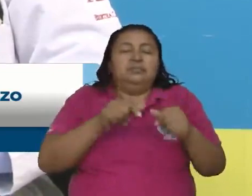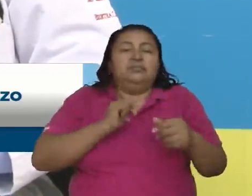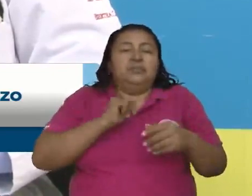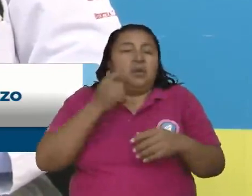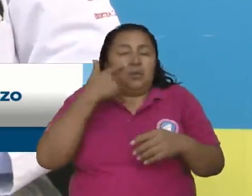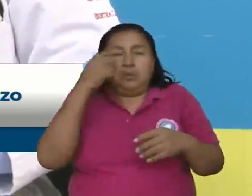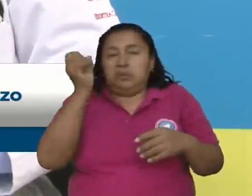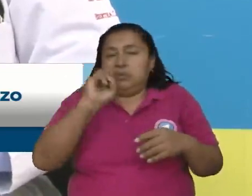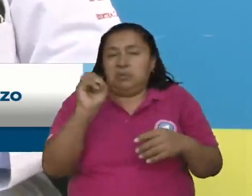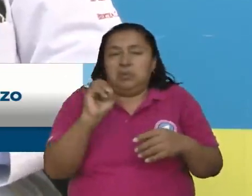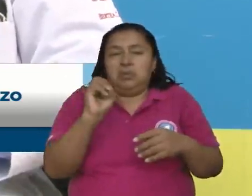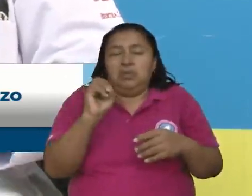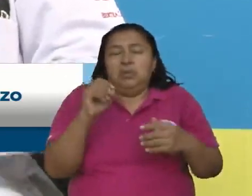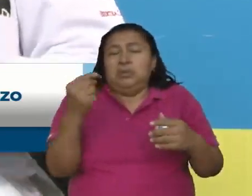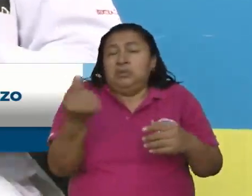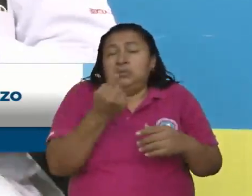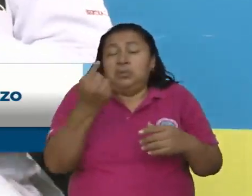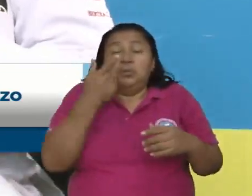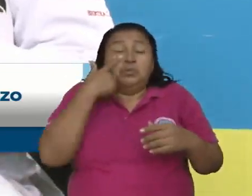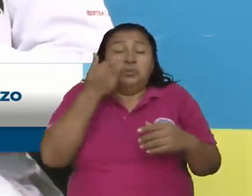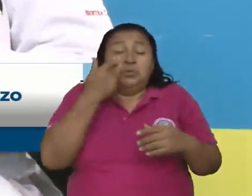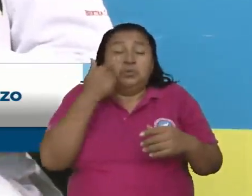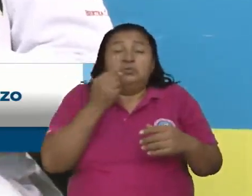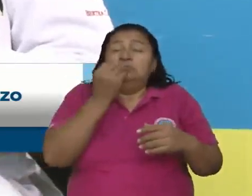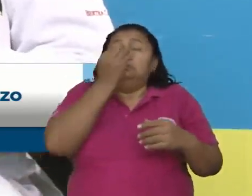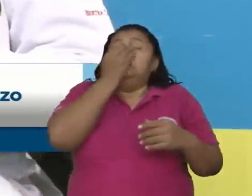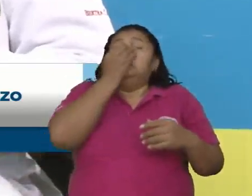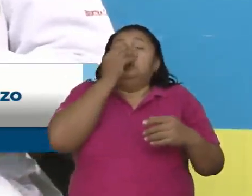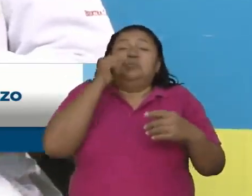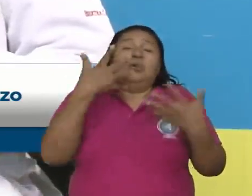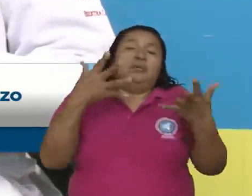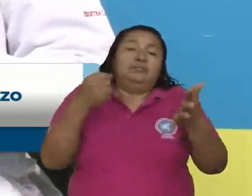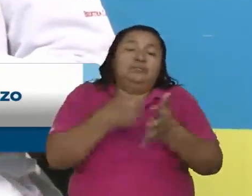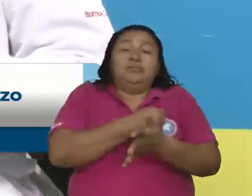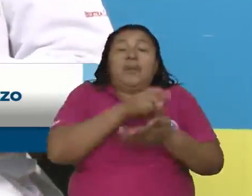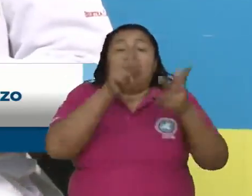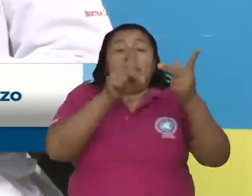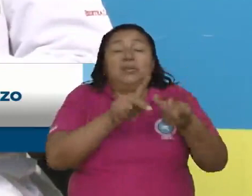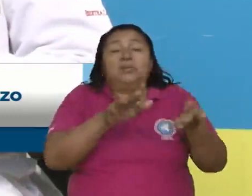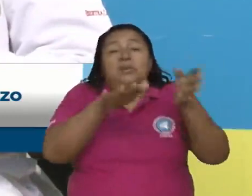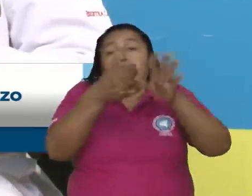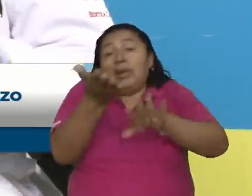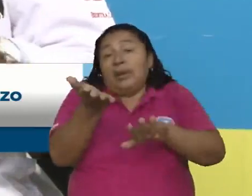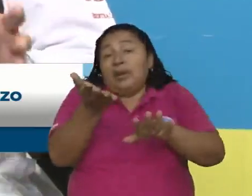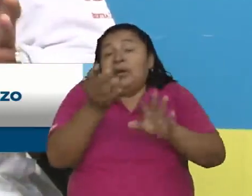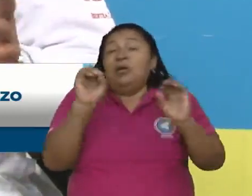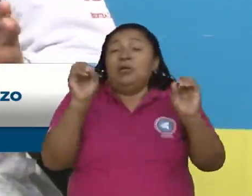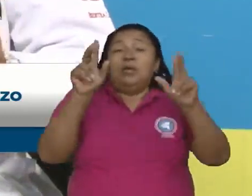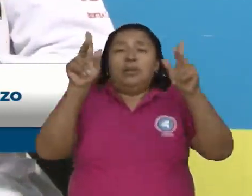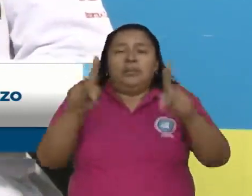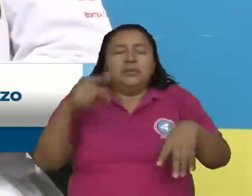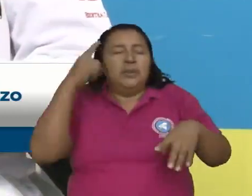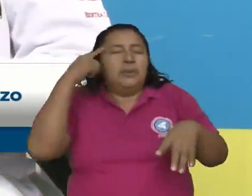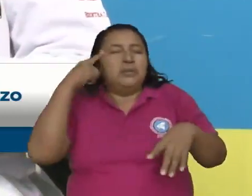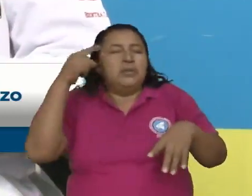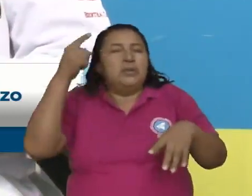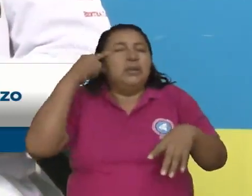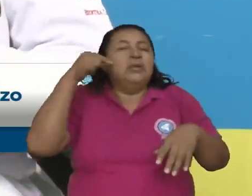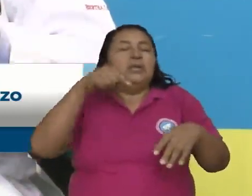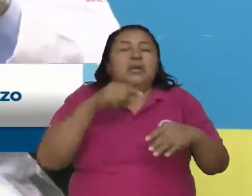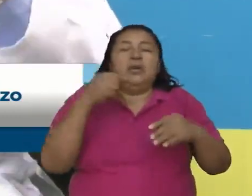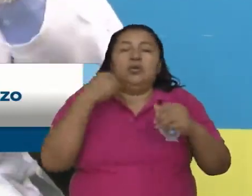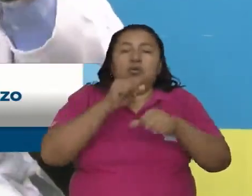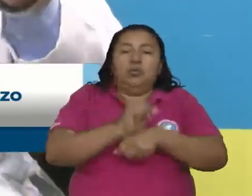desconoce. Solamente se conoce al anestesiólogo cuando desgraciadamente fallece el paciente y entonces la gente tiene en su cabeza el mito